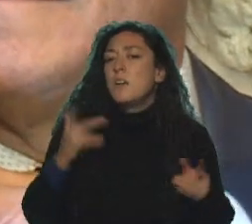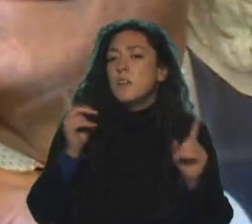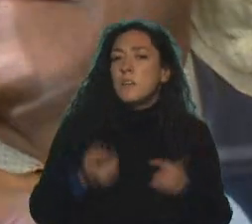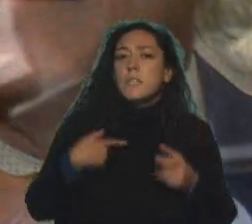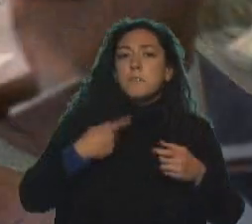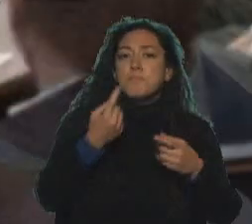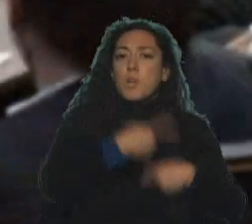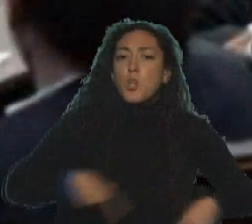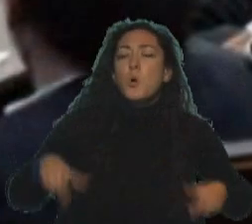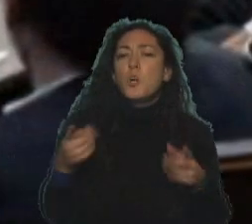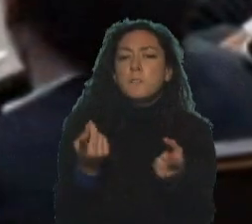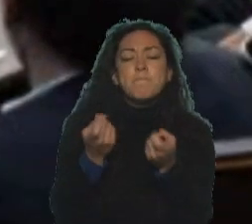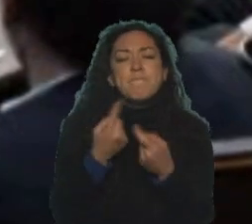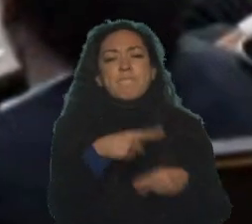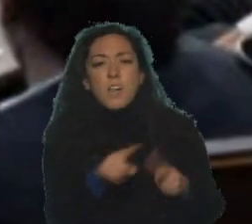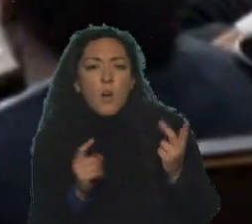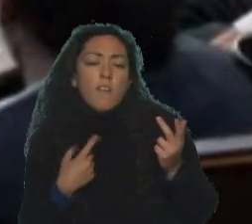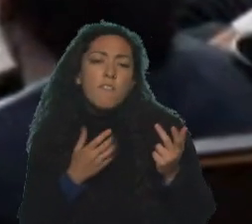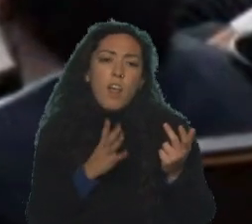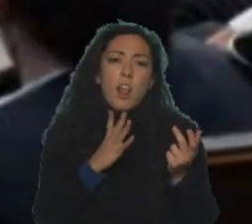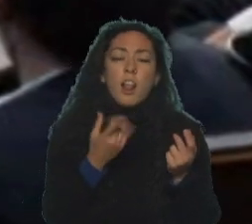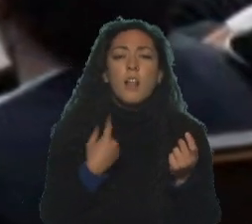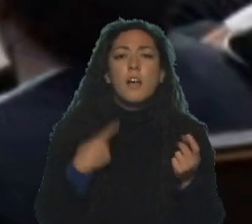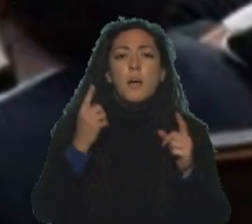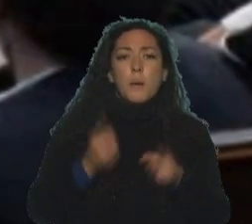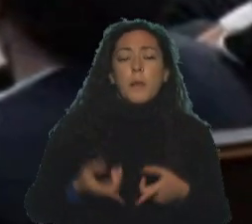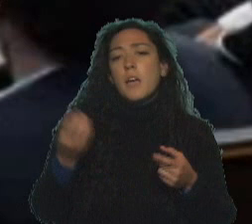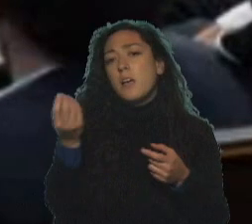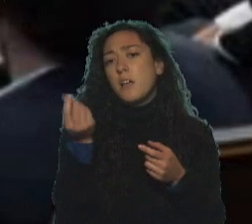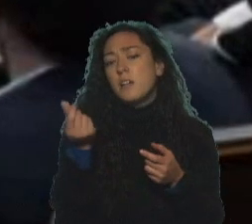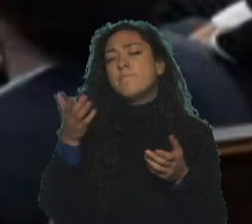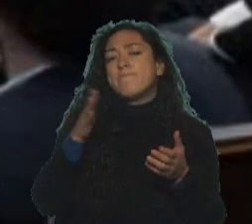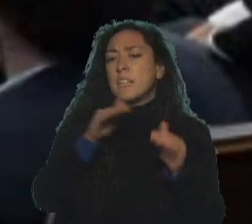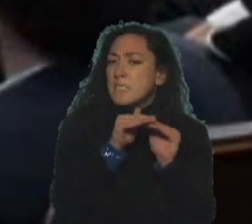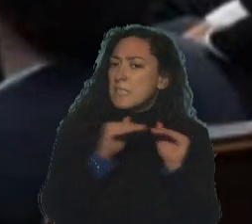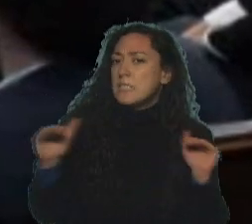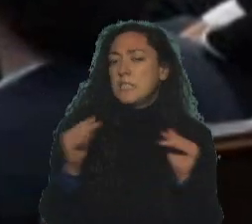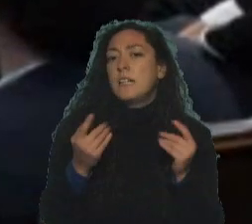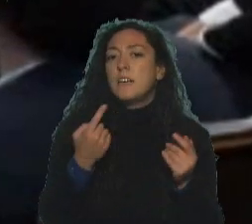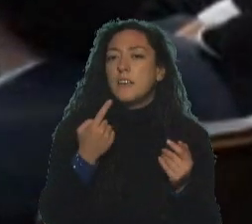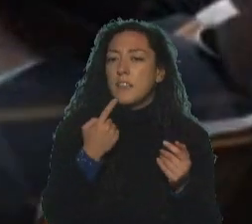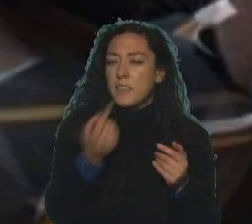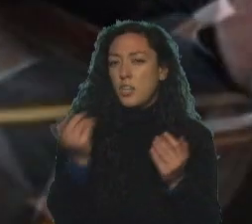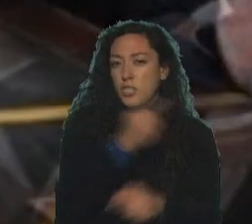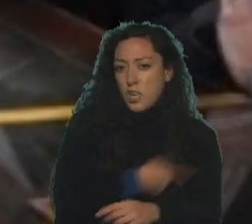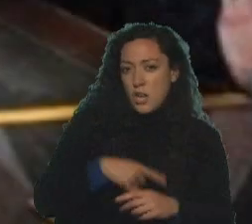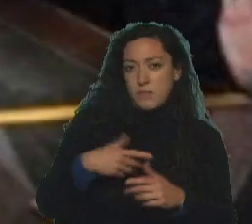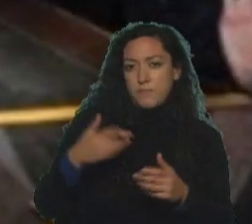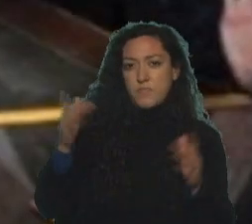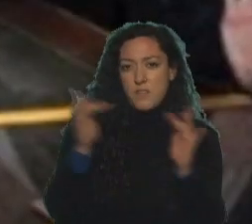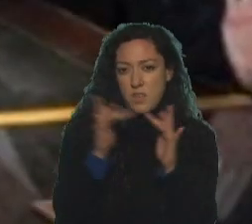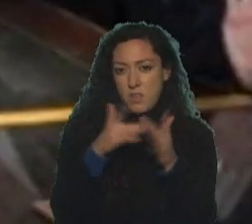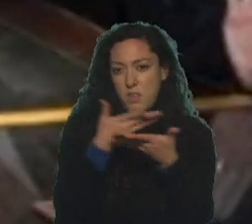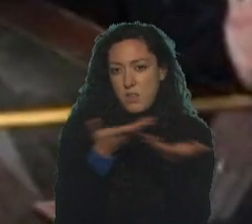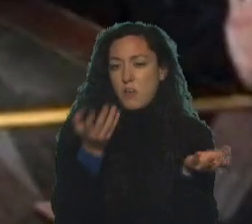de productos en góndola y establecer un sendero de estabilidad en los precios, expresó Scioli por redes sociales. El encuentro contó con